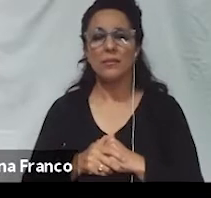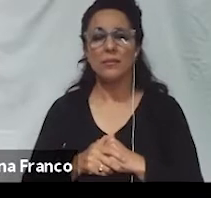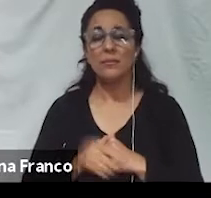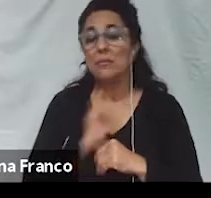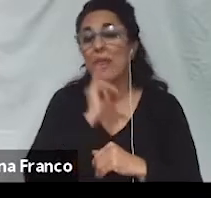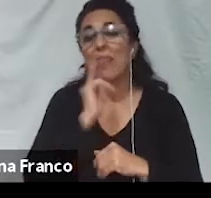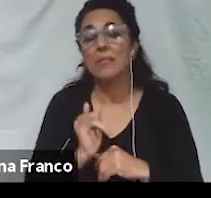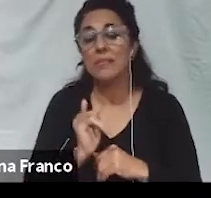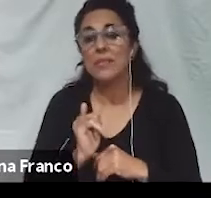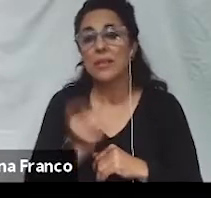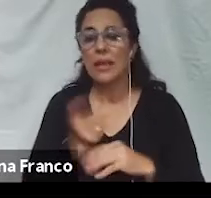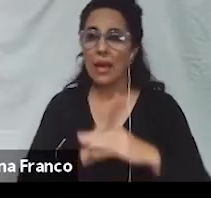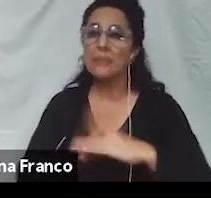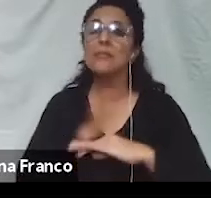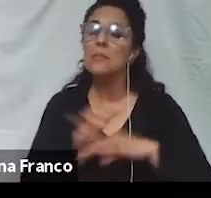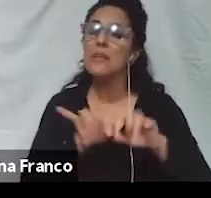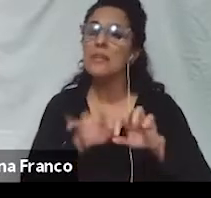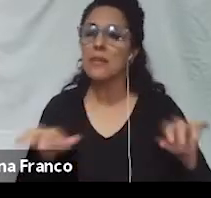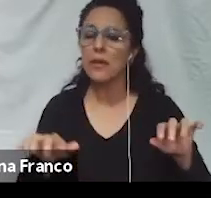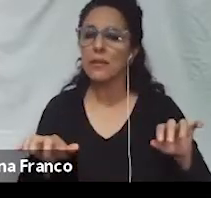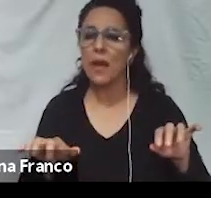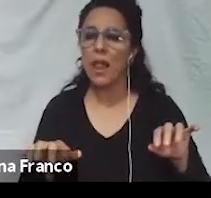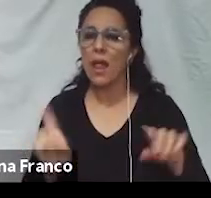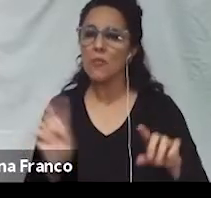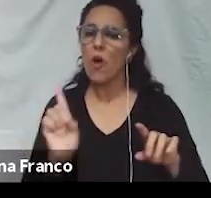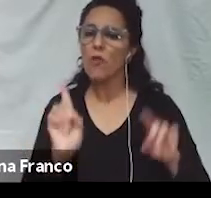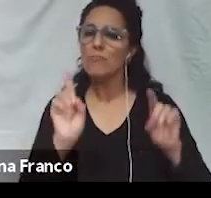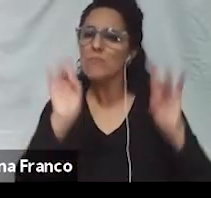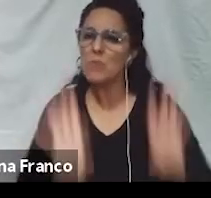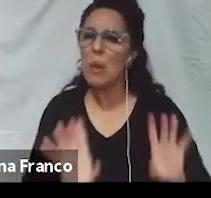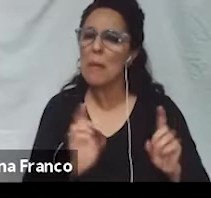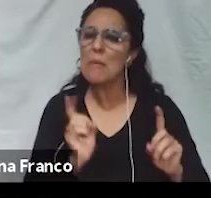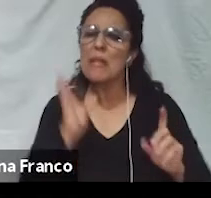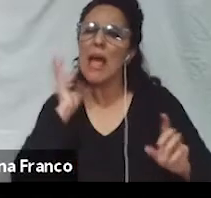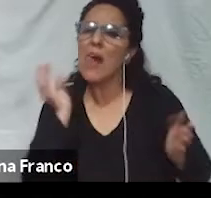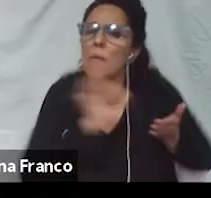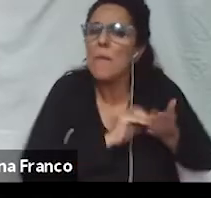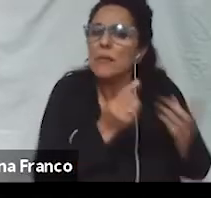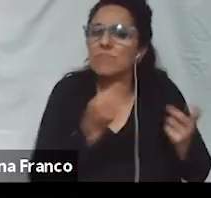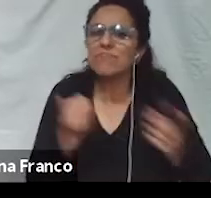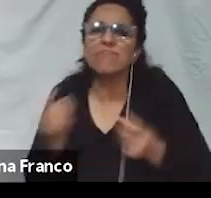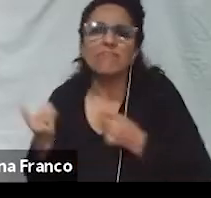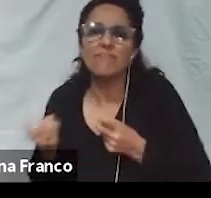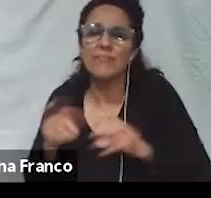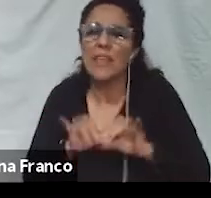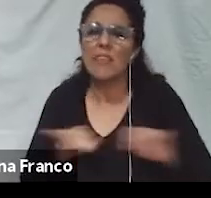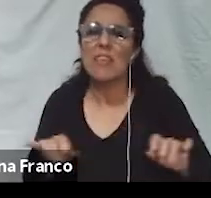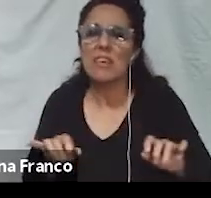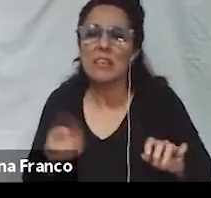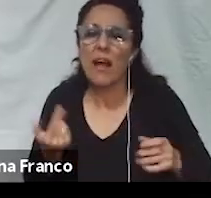Bueno, esto quiere decir que la accesibilidad digital no es un requerimiento más que tengamos que sumar a nuestro